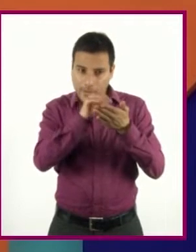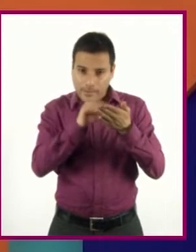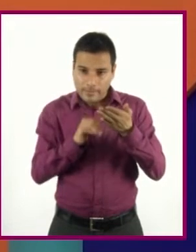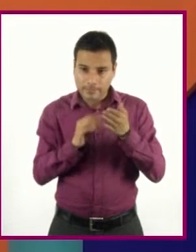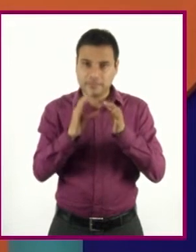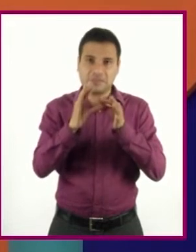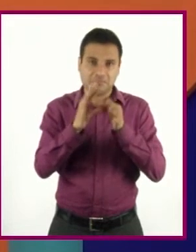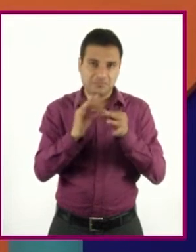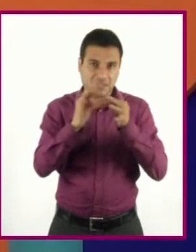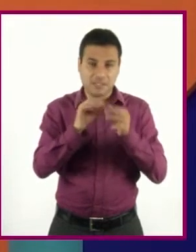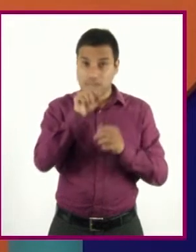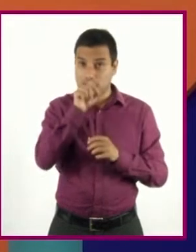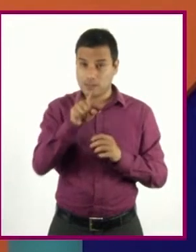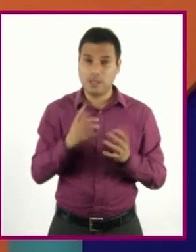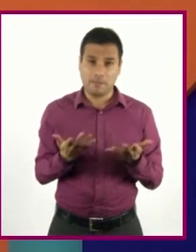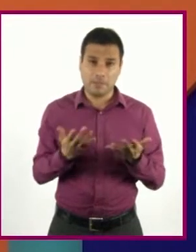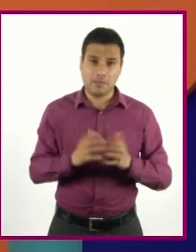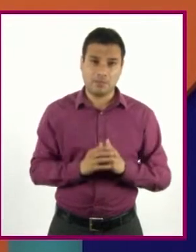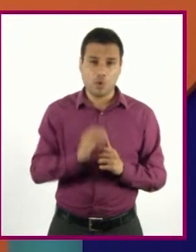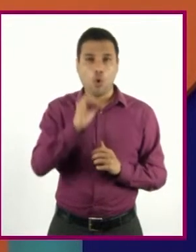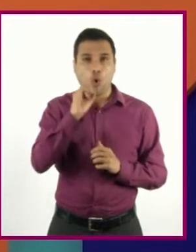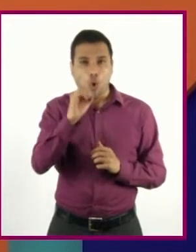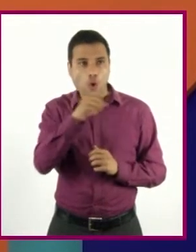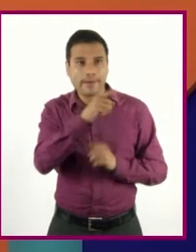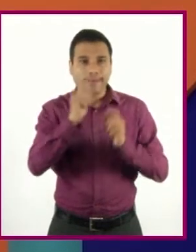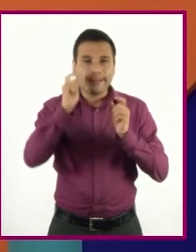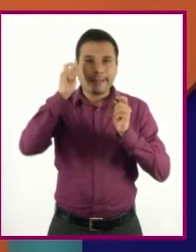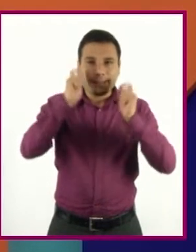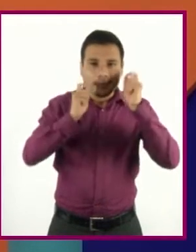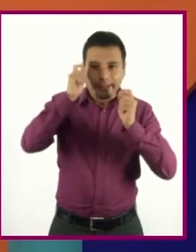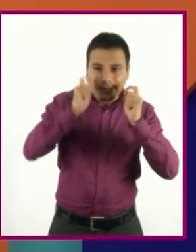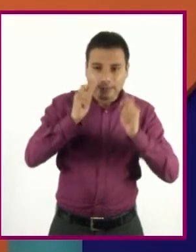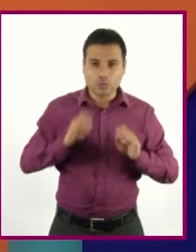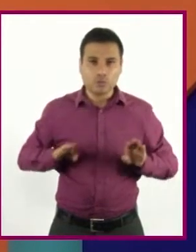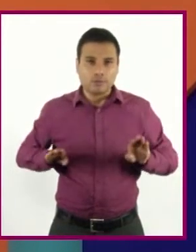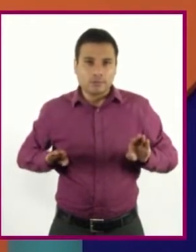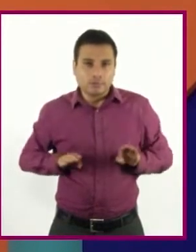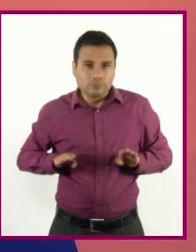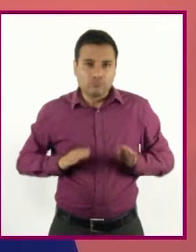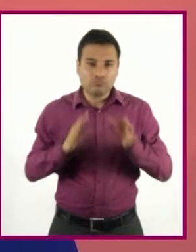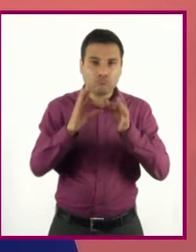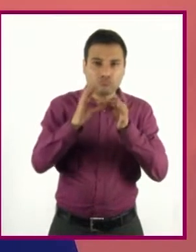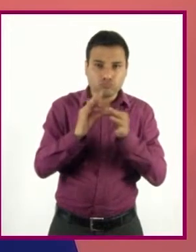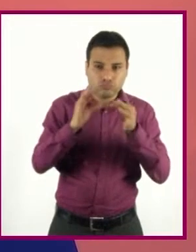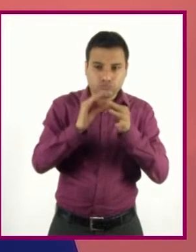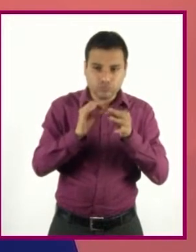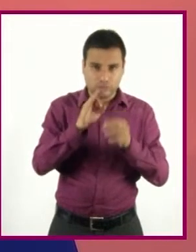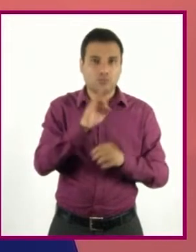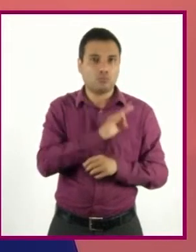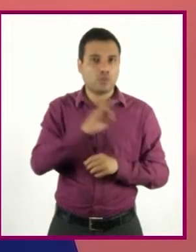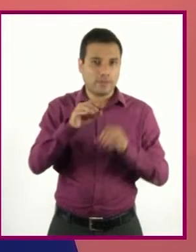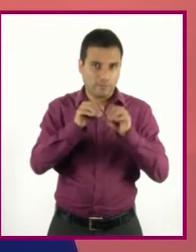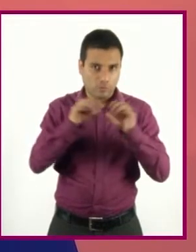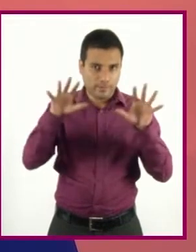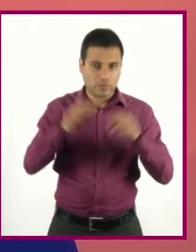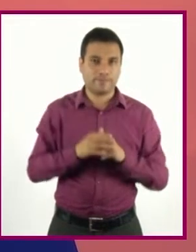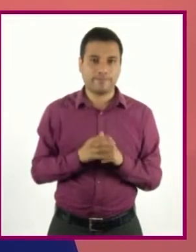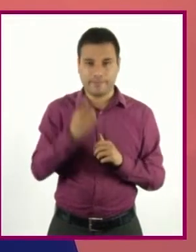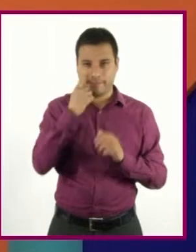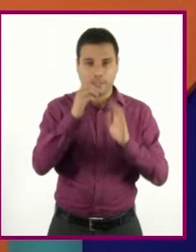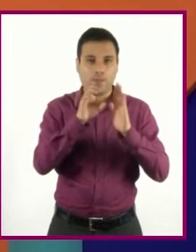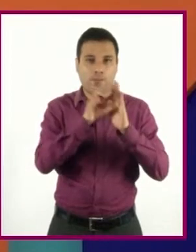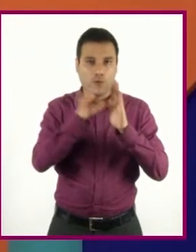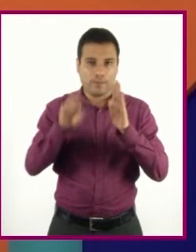respuestas o menciona detalles sobre los gestos o las actitudes del entrevistado. En el caso de los programas